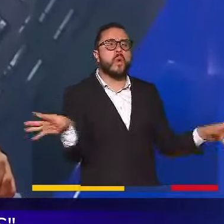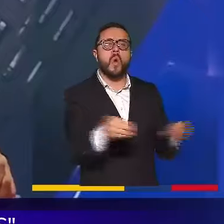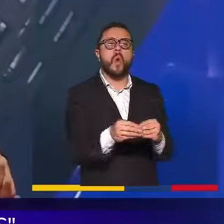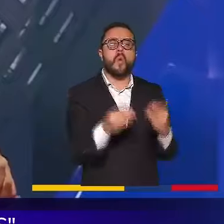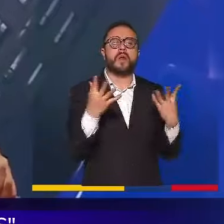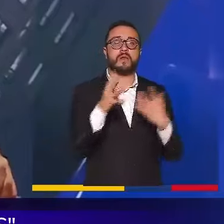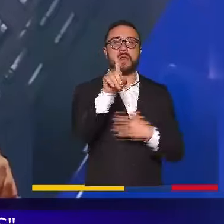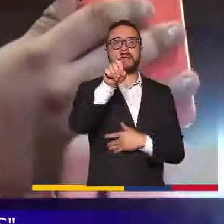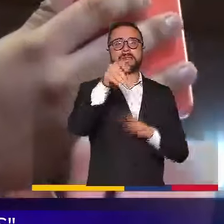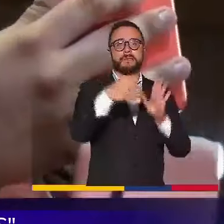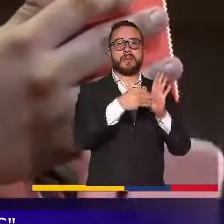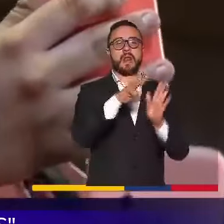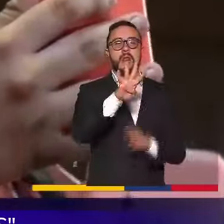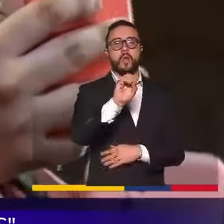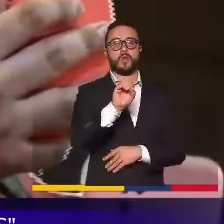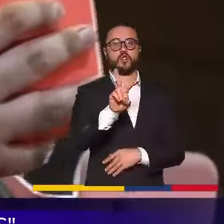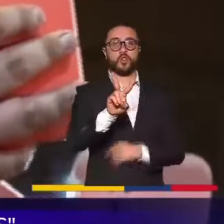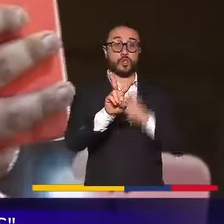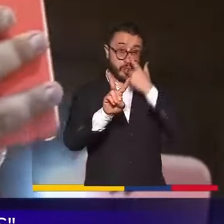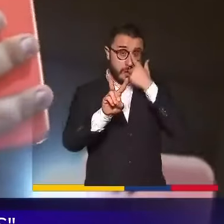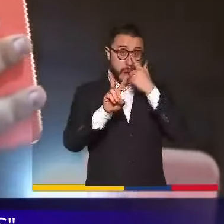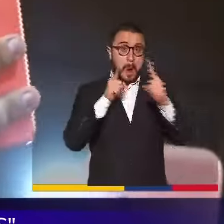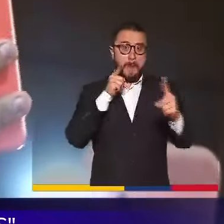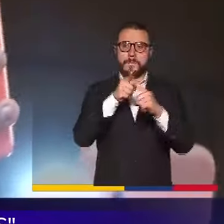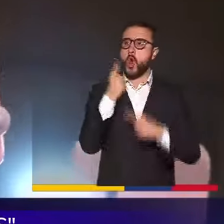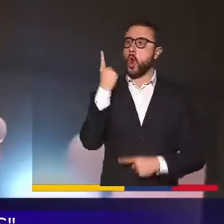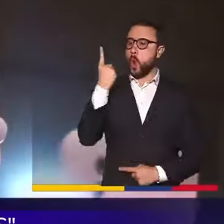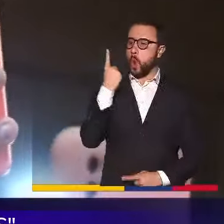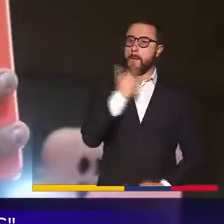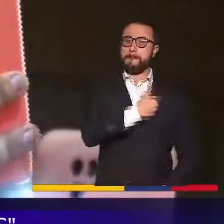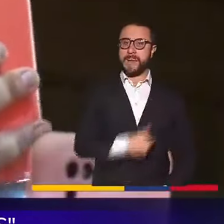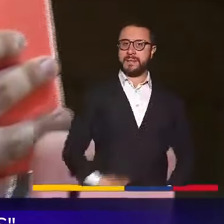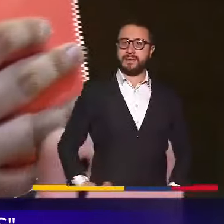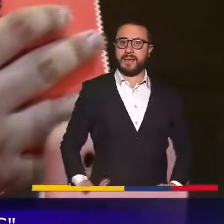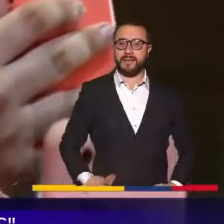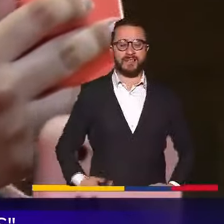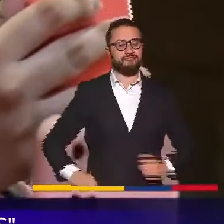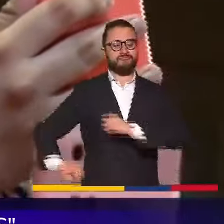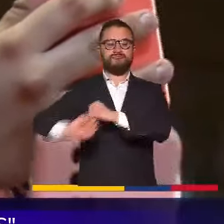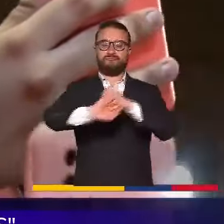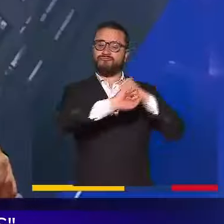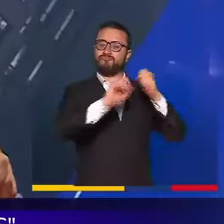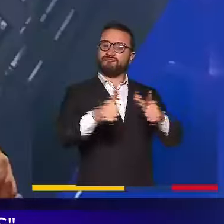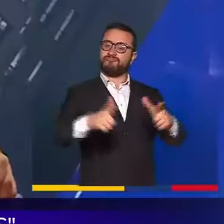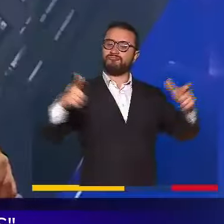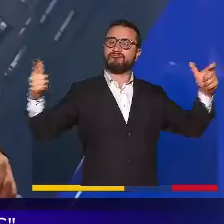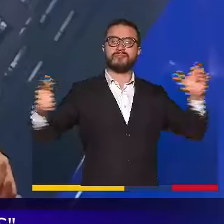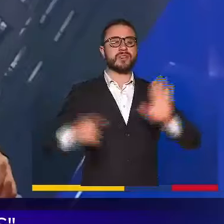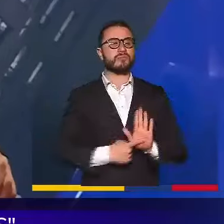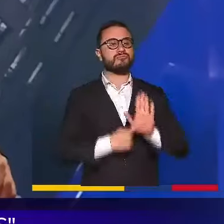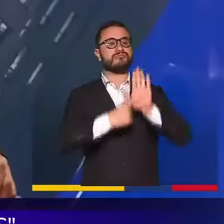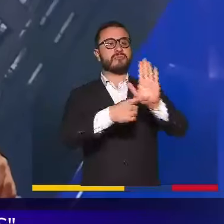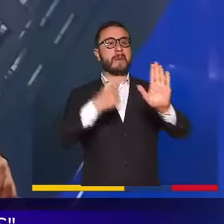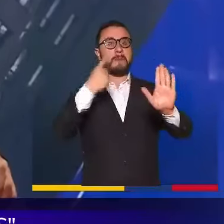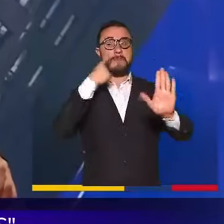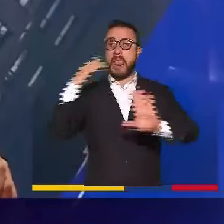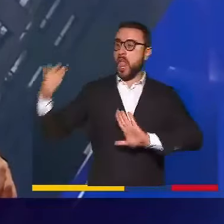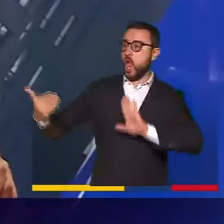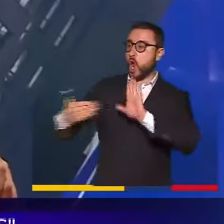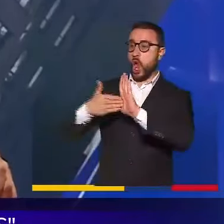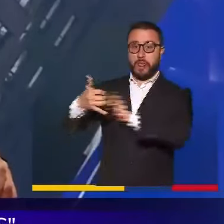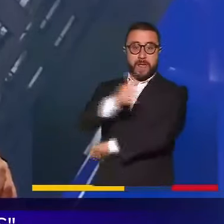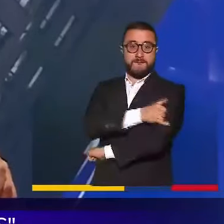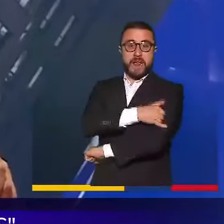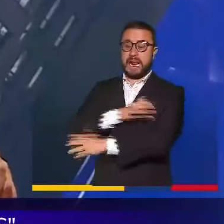6.402, solo para que un presidente tuviera el respaldo popular diciendo que había acabado a sus enemigos, las